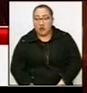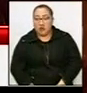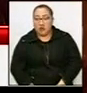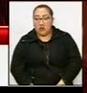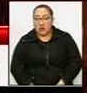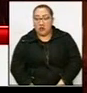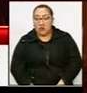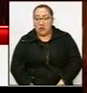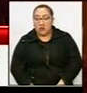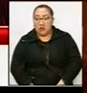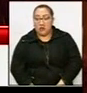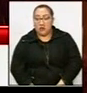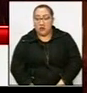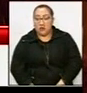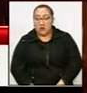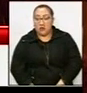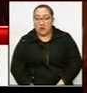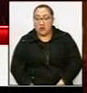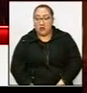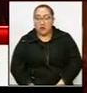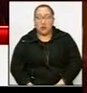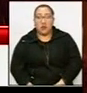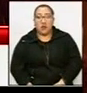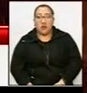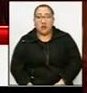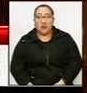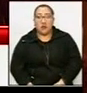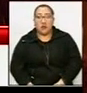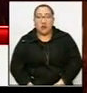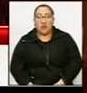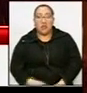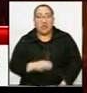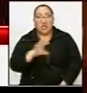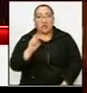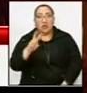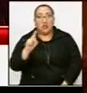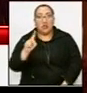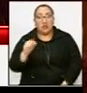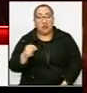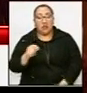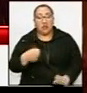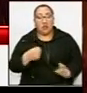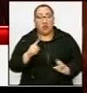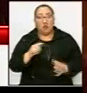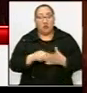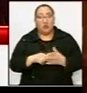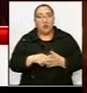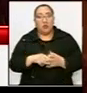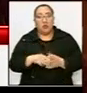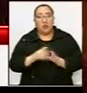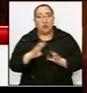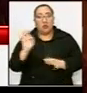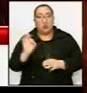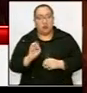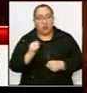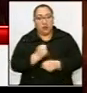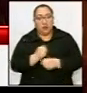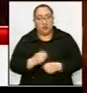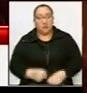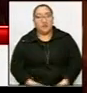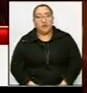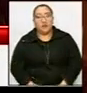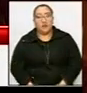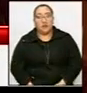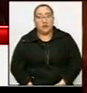Huicharenca y Totorani, del distrito de, igualmente ubicado en Cusco, 527.000, 1.9% de ejecución, ¿no? Otra,